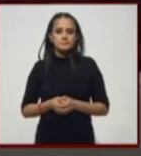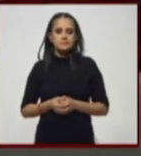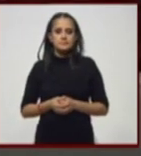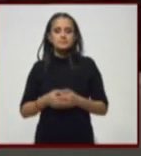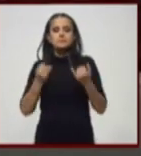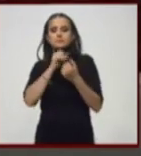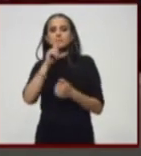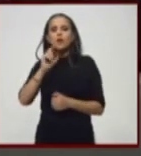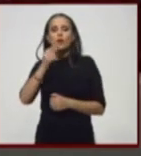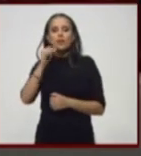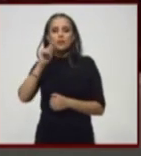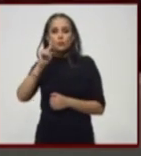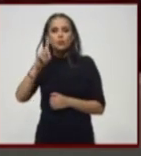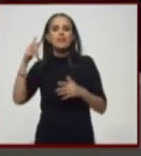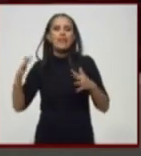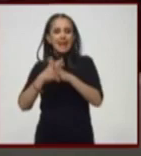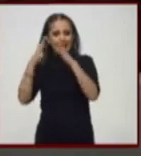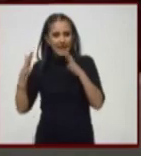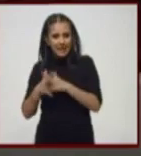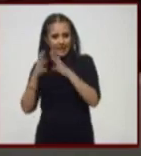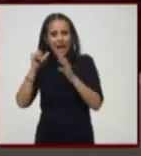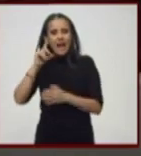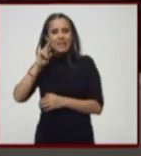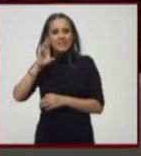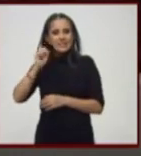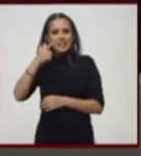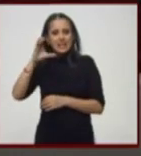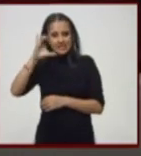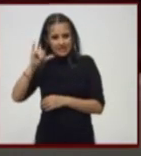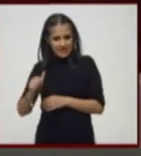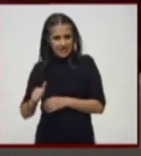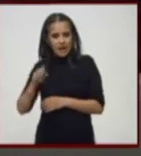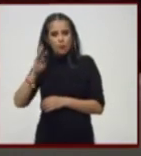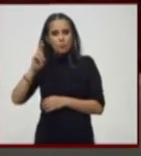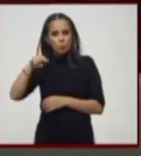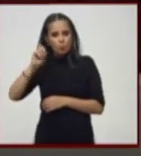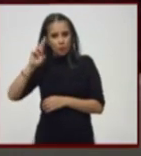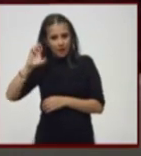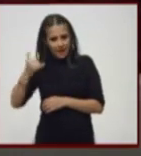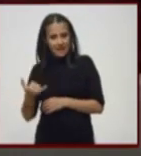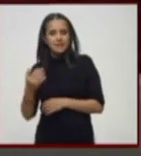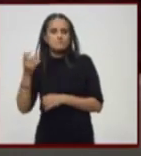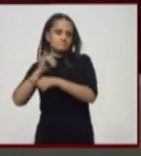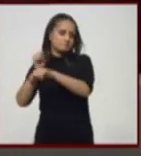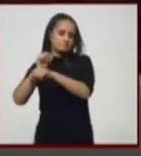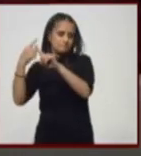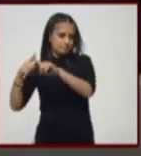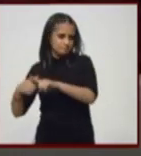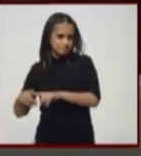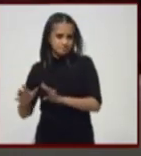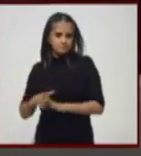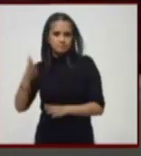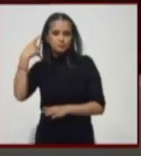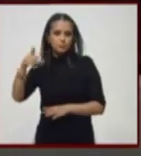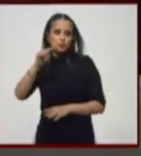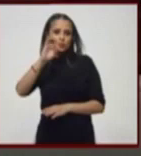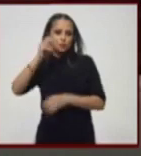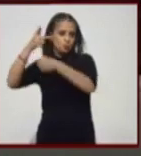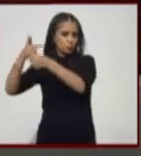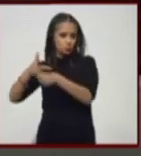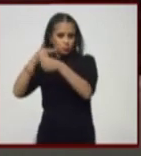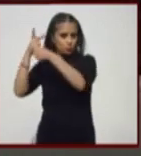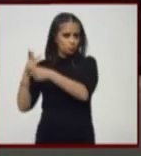hizo longitud de guerra garcía andrés garcía rey fernando será uno de los salvados me